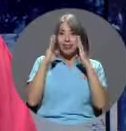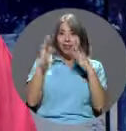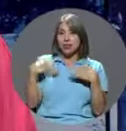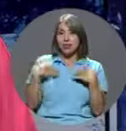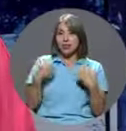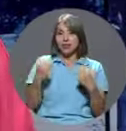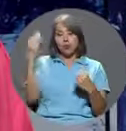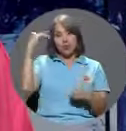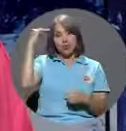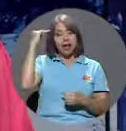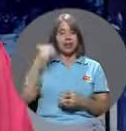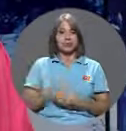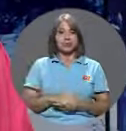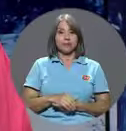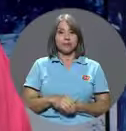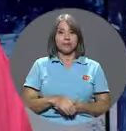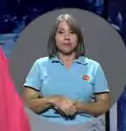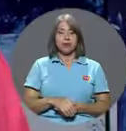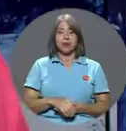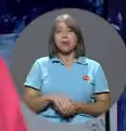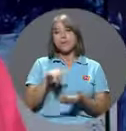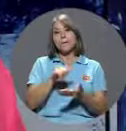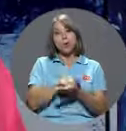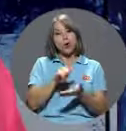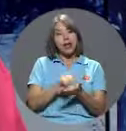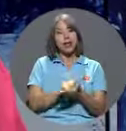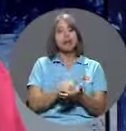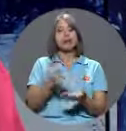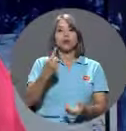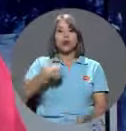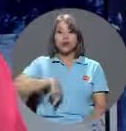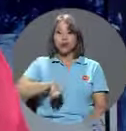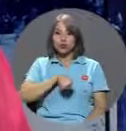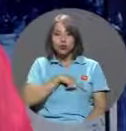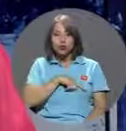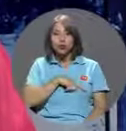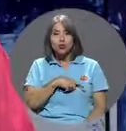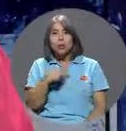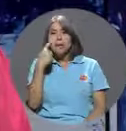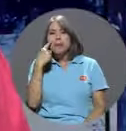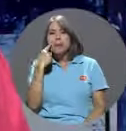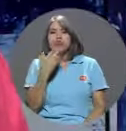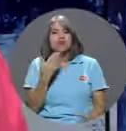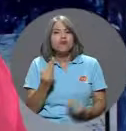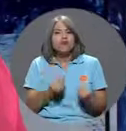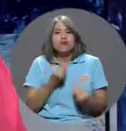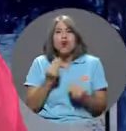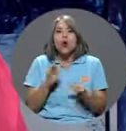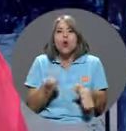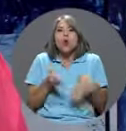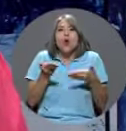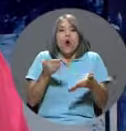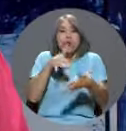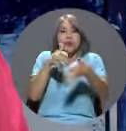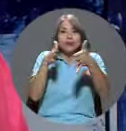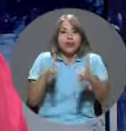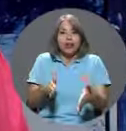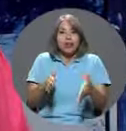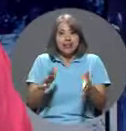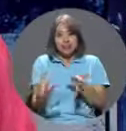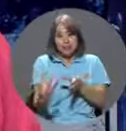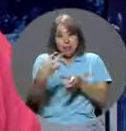también atendiendo ahora la salud mental. Por eso es que buscamos de qué manera los estudiantes se